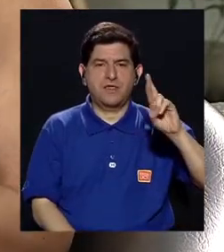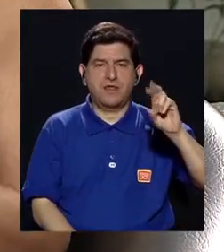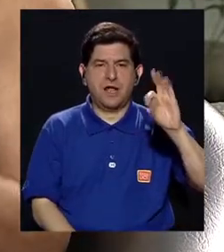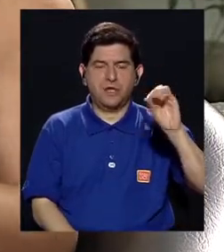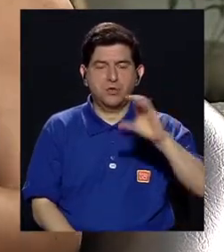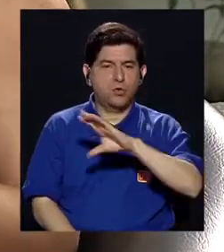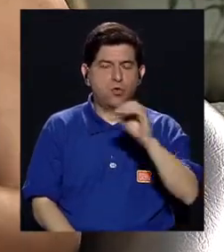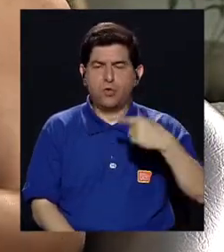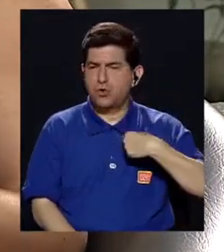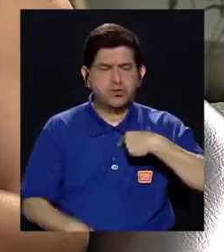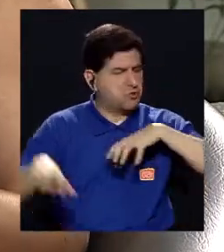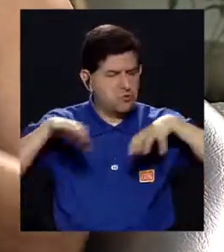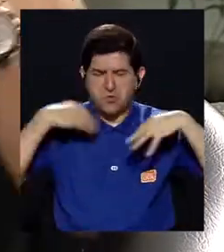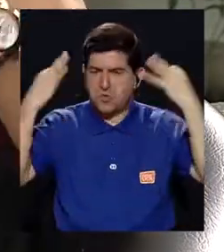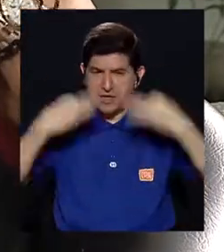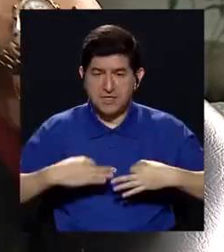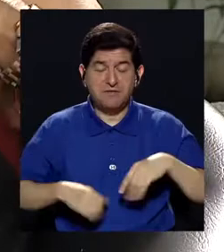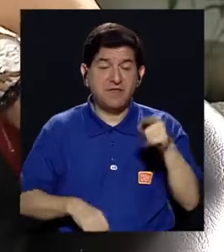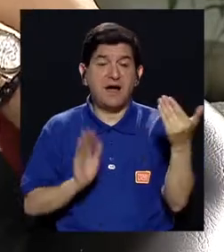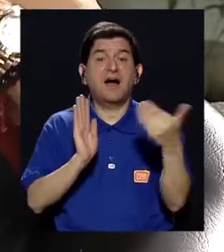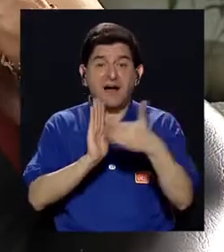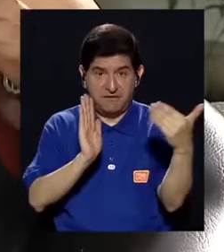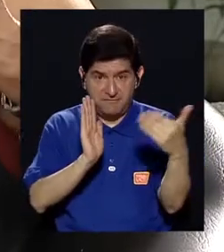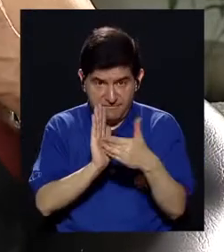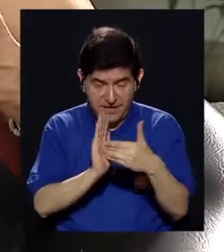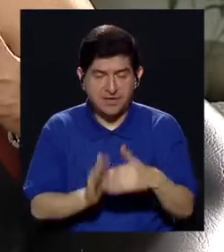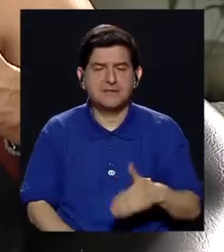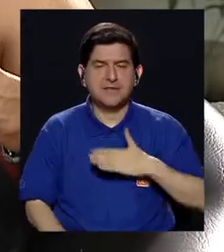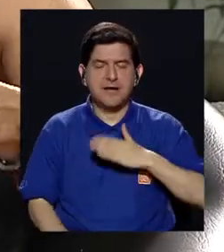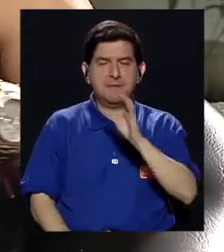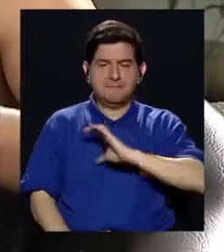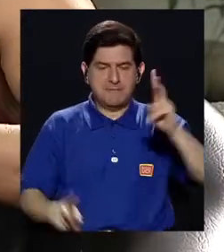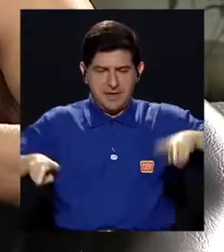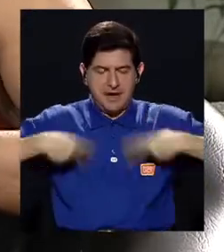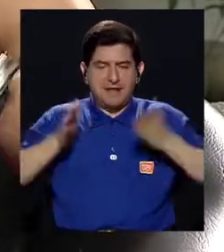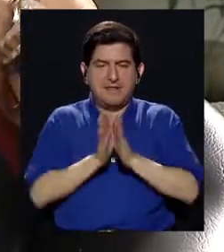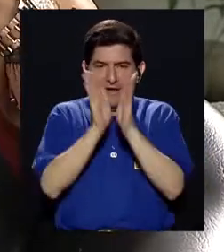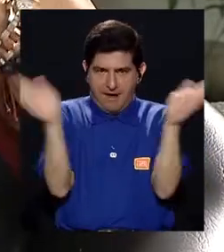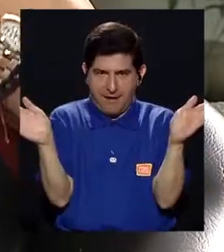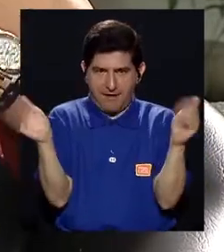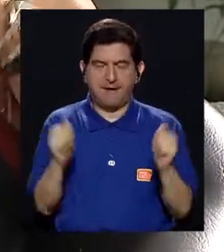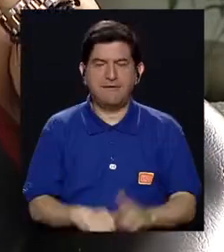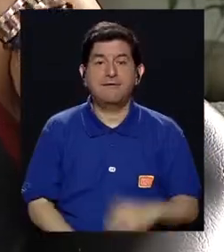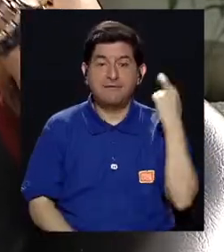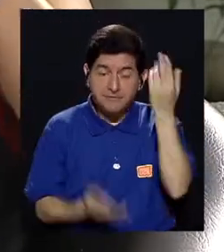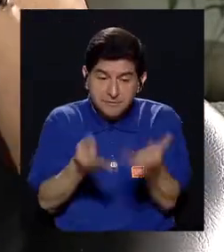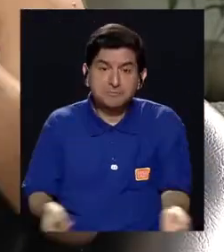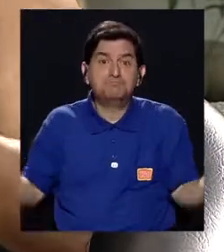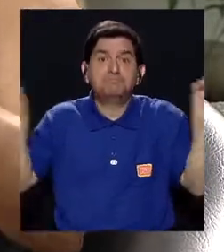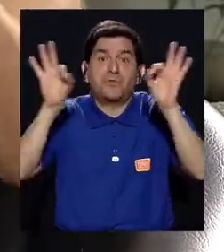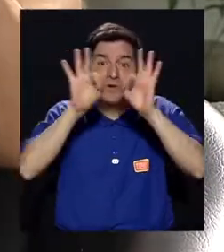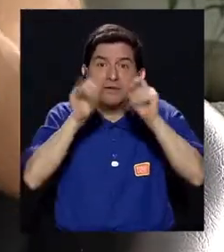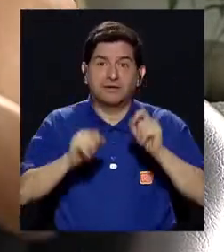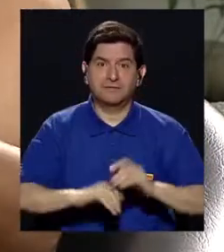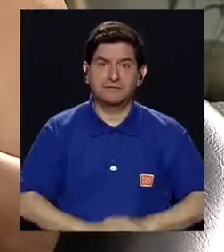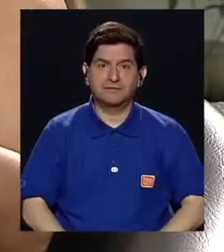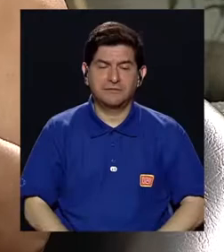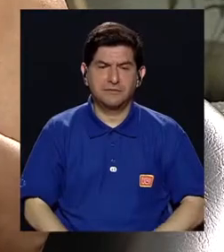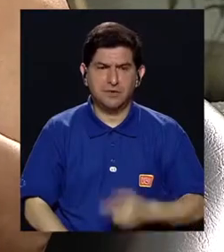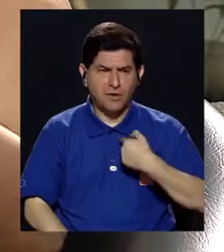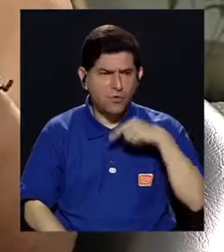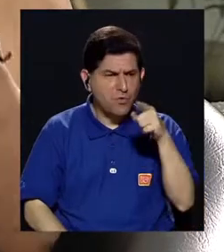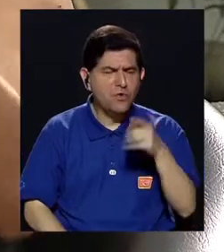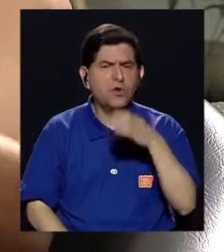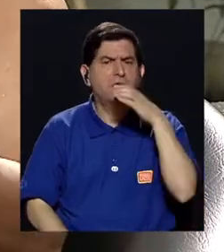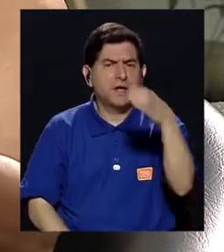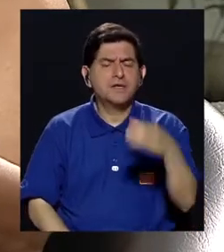afectarme porque estoy tomando un anticonceptivo, va a afectar mi calidad de vida en general. Entonces, por eso es importante ir y recibir esa